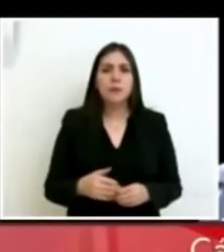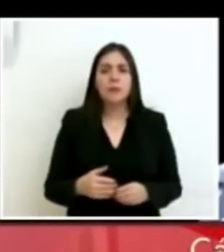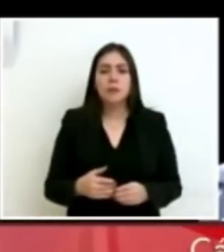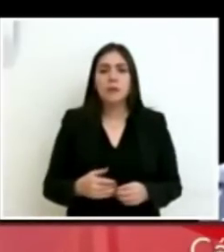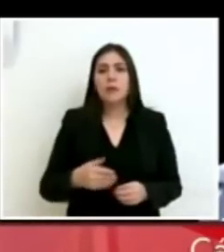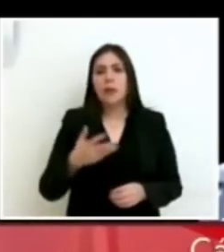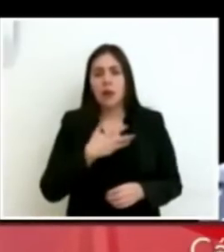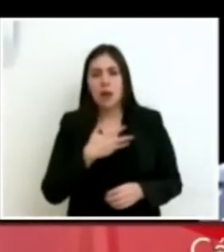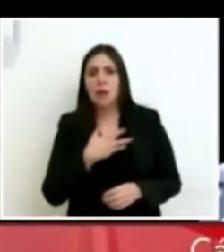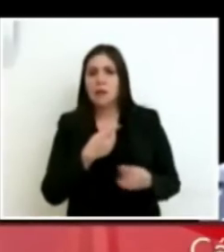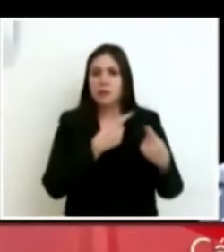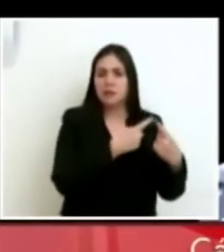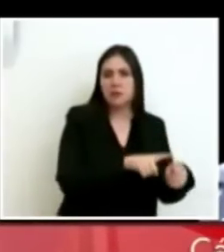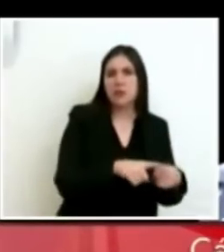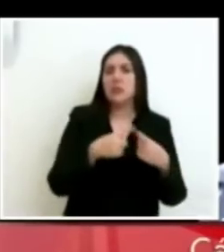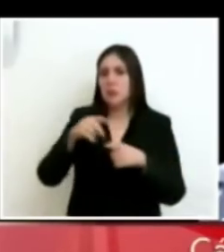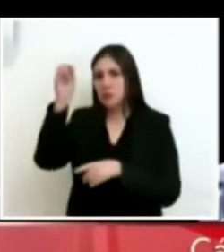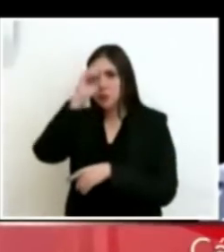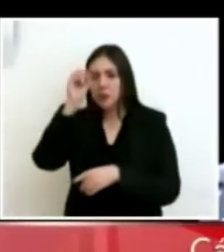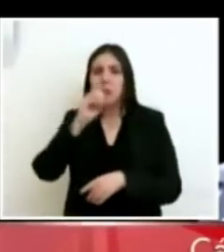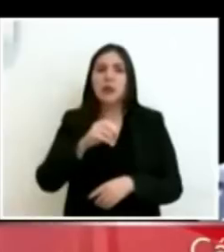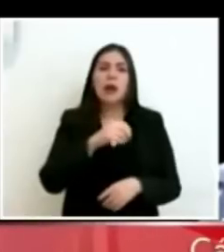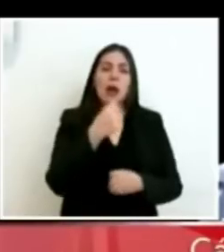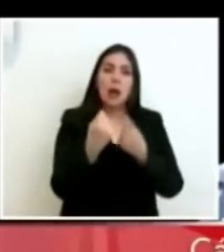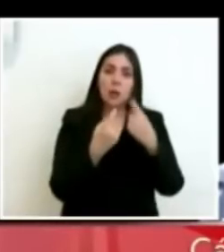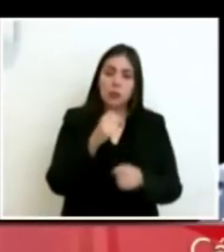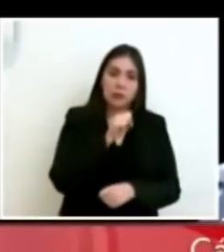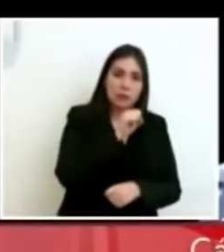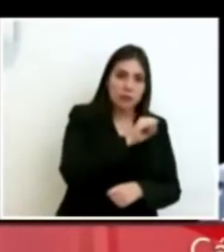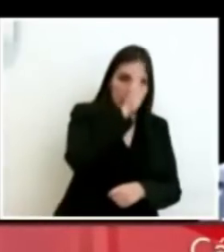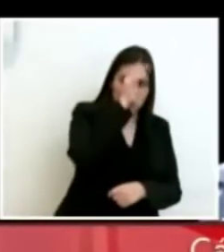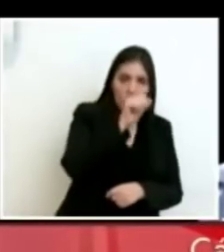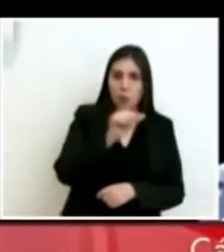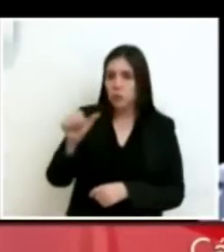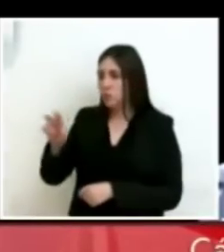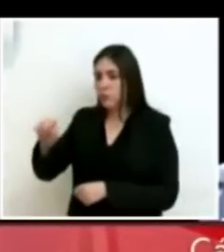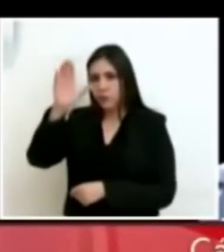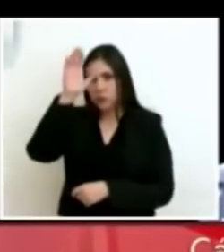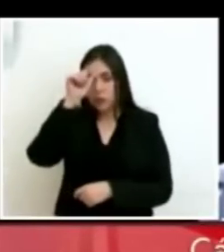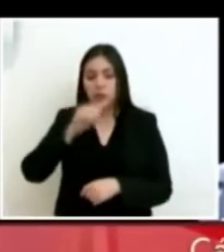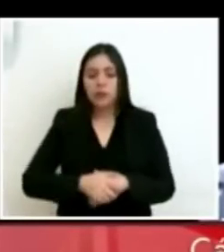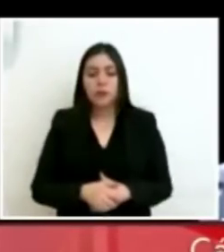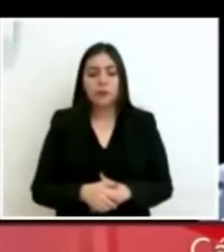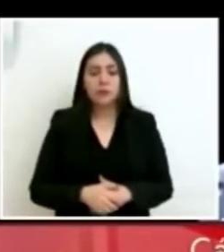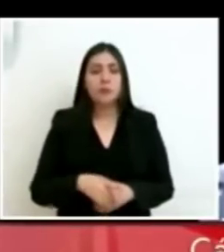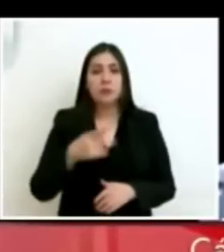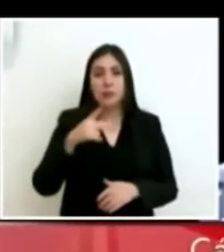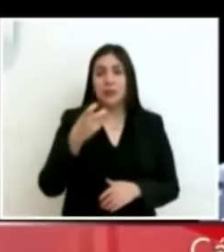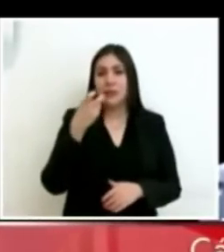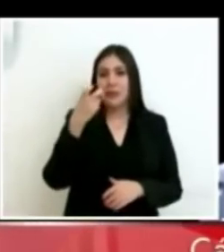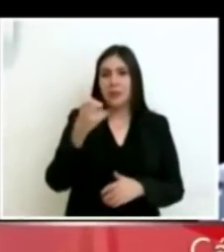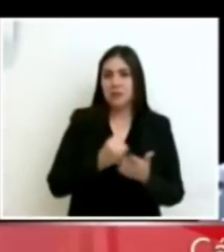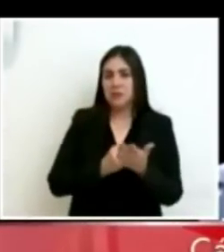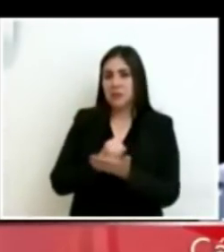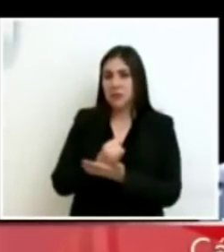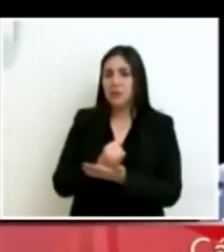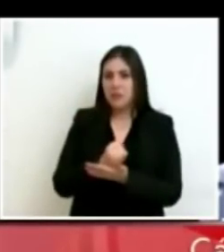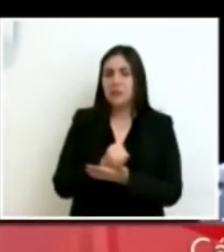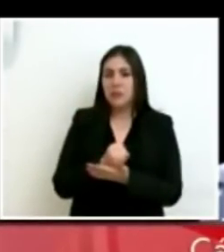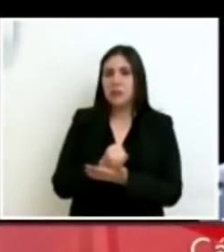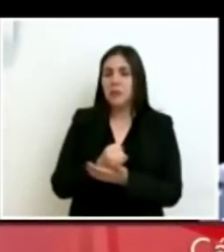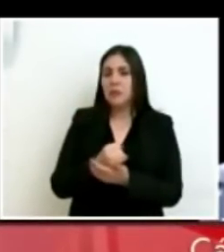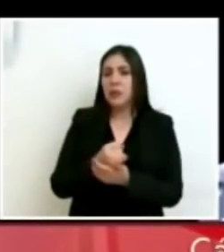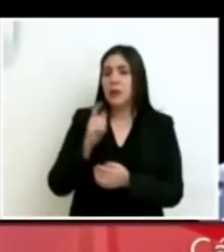de a favor y en contra. Pero hoy esas posiciones no forman mayorías. Lo que sí queremos todas y